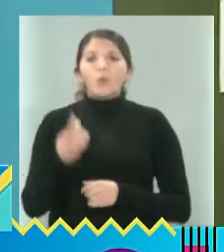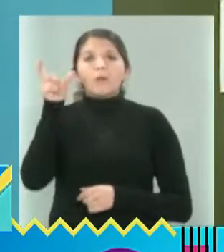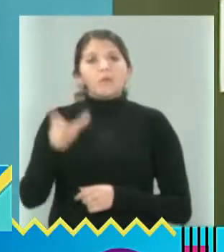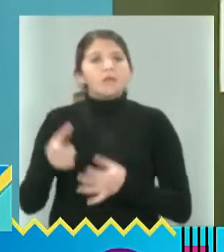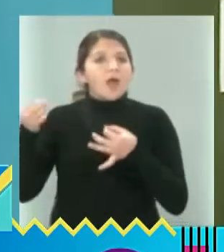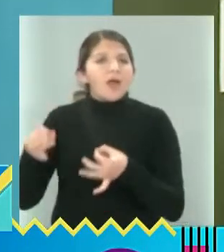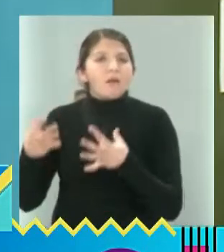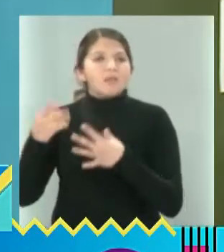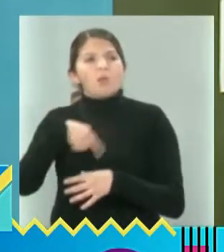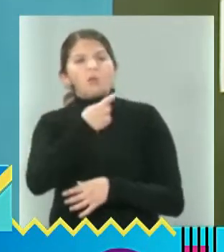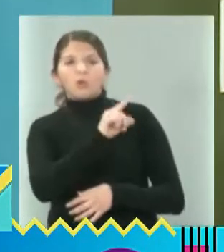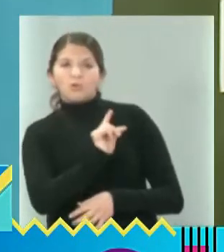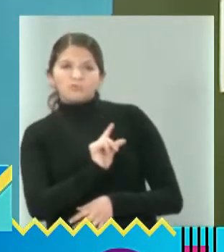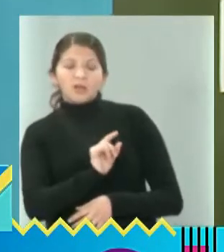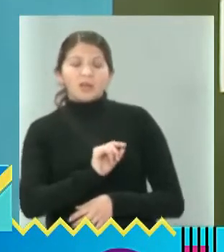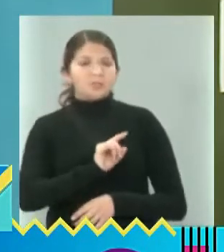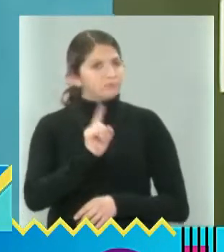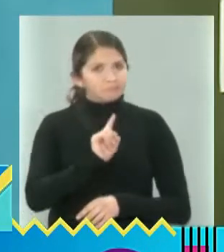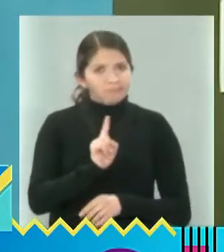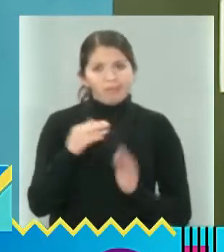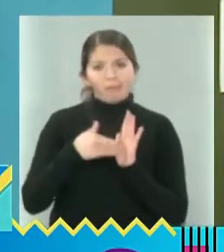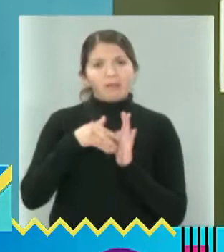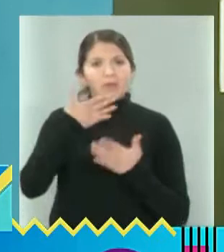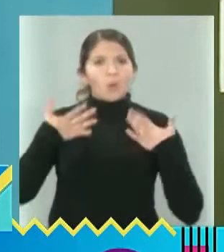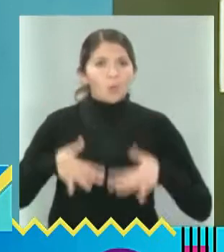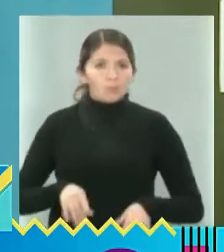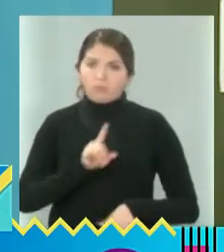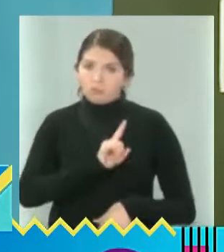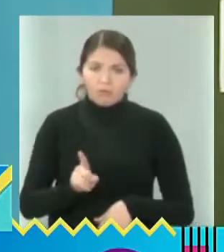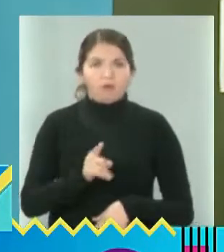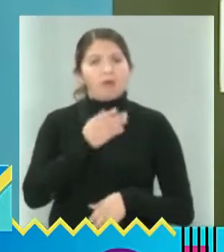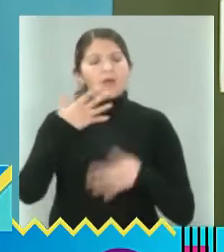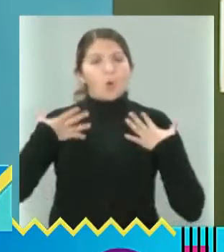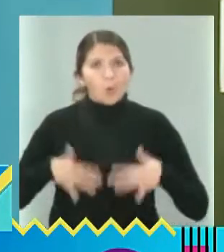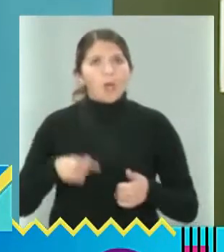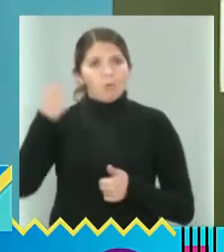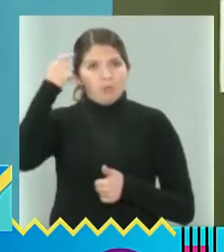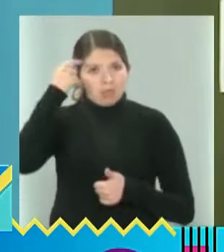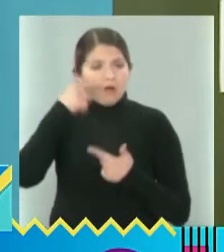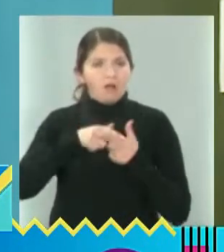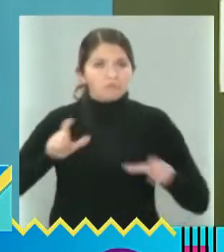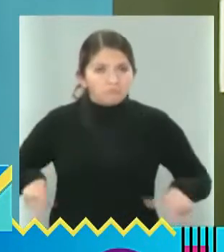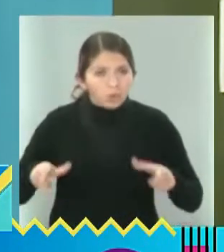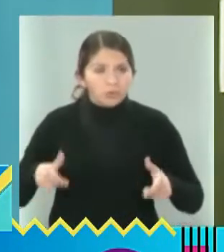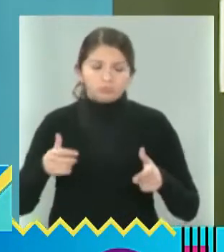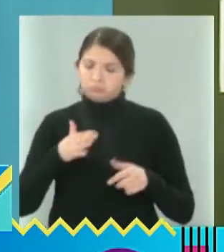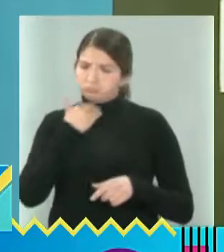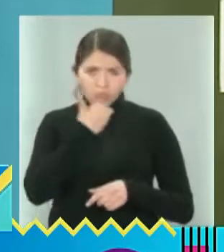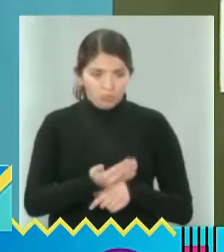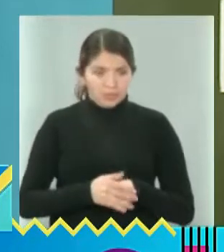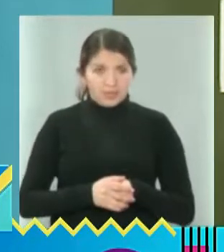menos especial por las condiciones físicas que uno puede tener, físicas, mentales, motoras, lo que sea. Como para